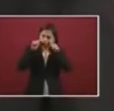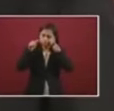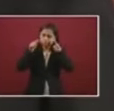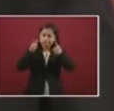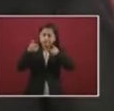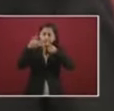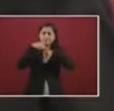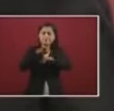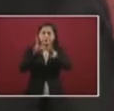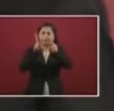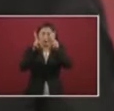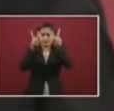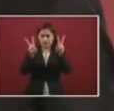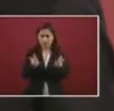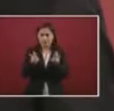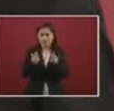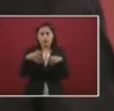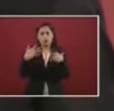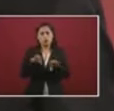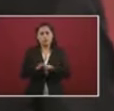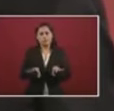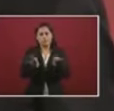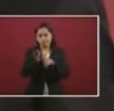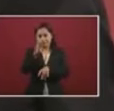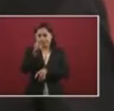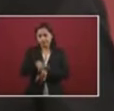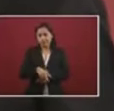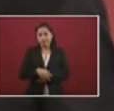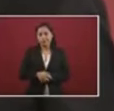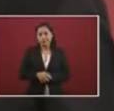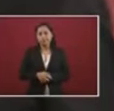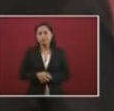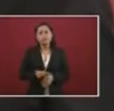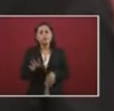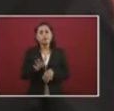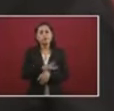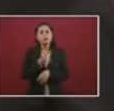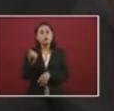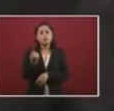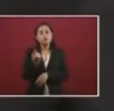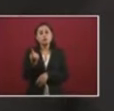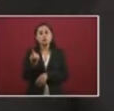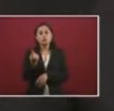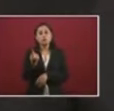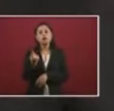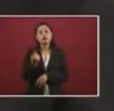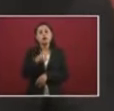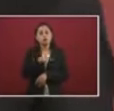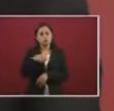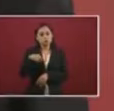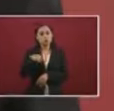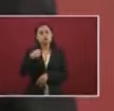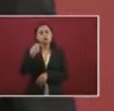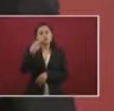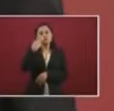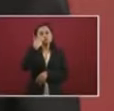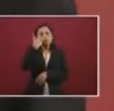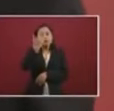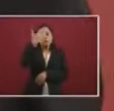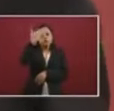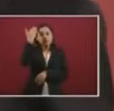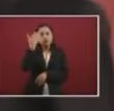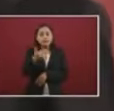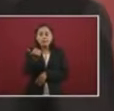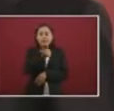asunto tan importante, porque queremos saber sobre el paradero de los